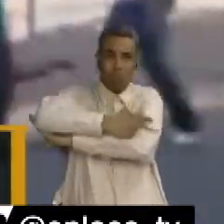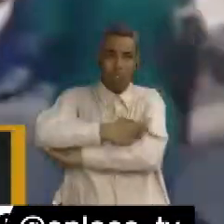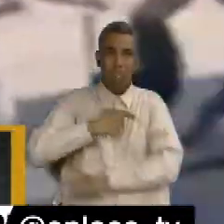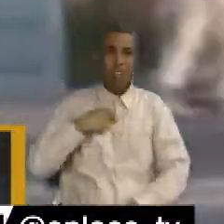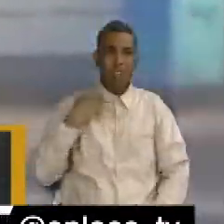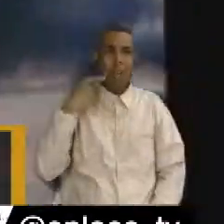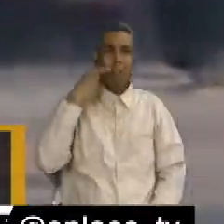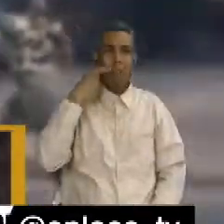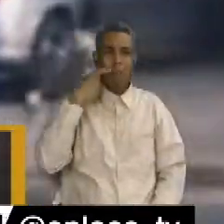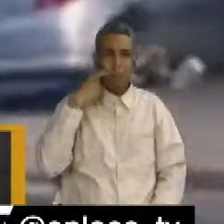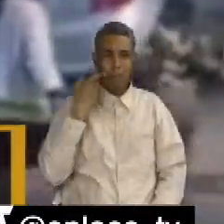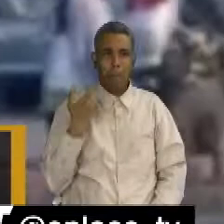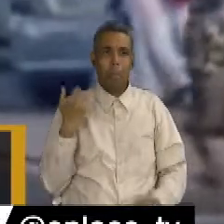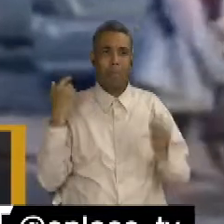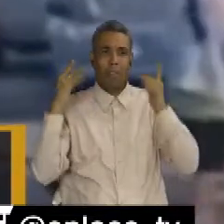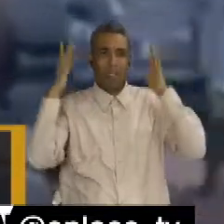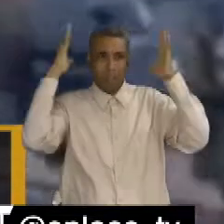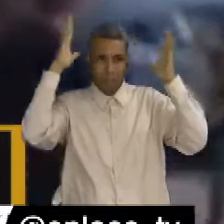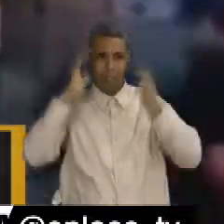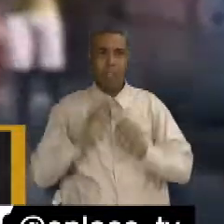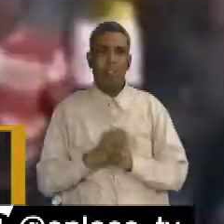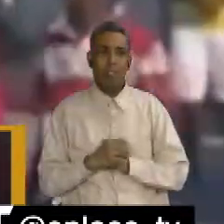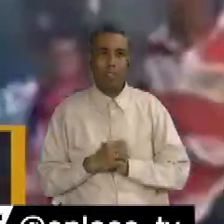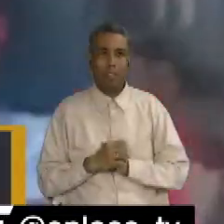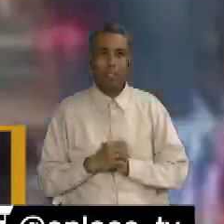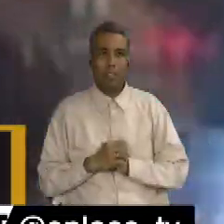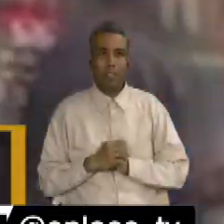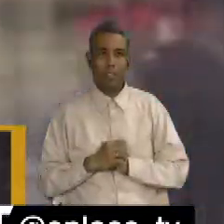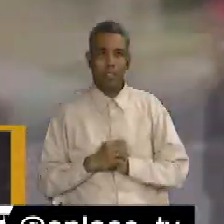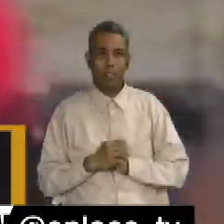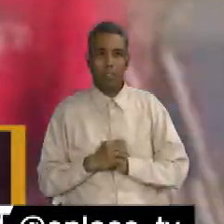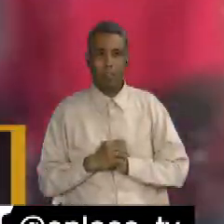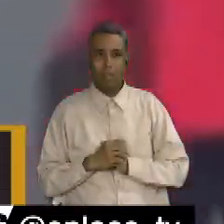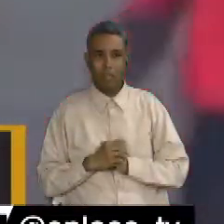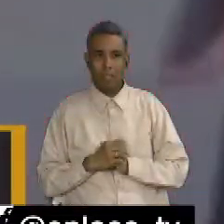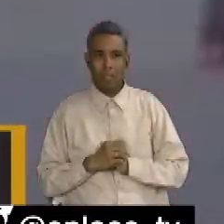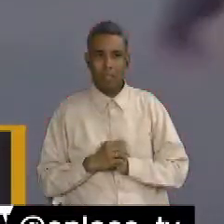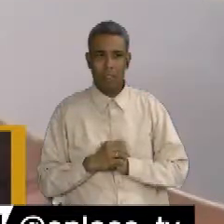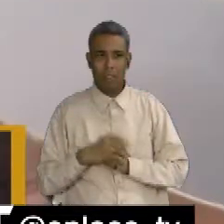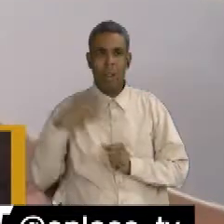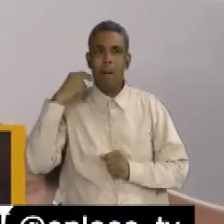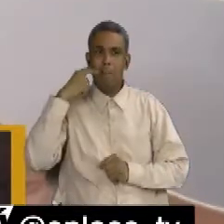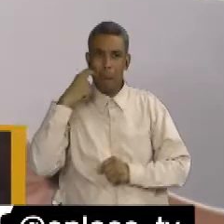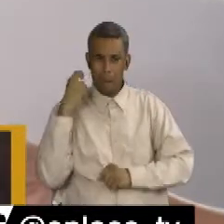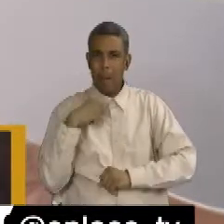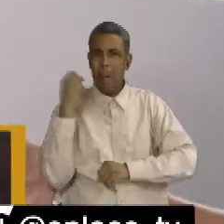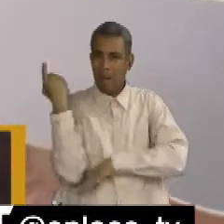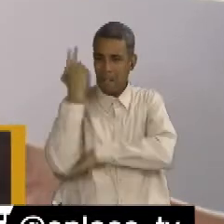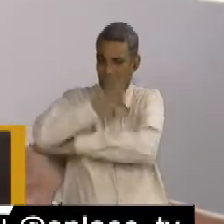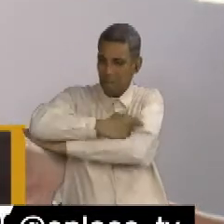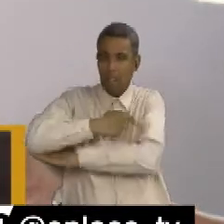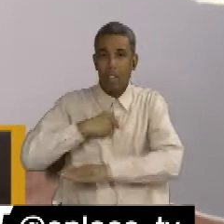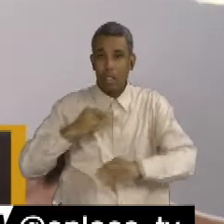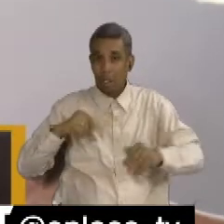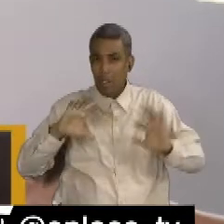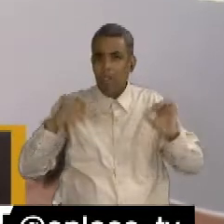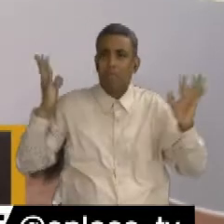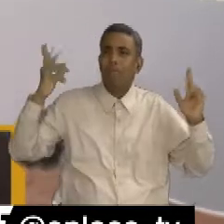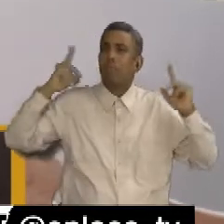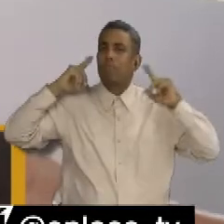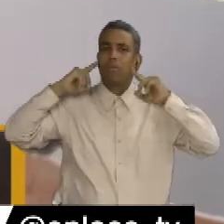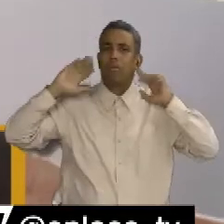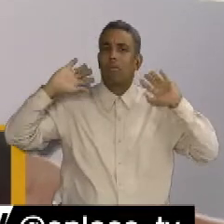barrios populares, en todos los barrios prácticamente estuvieron celebrando el Día del Padre y no hubo un sitio así